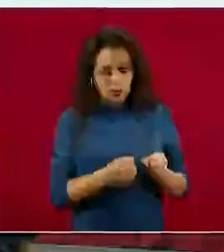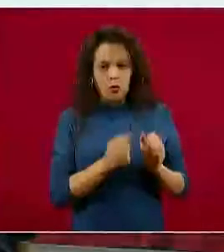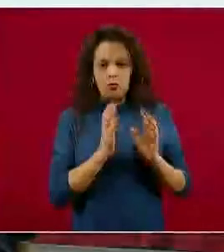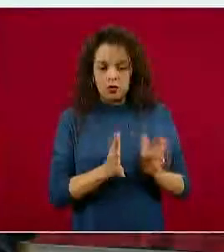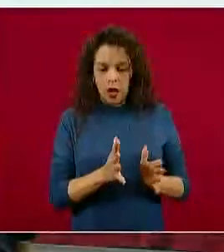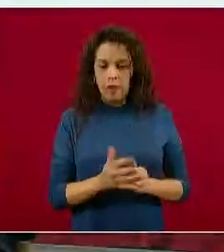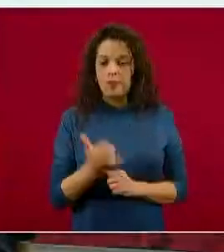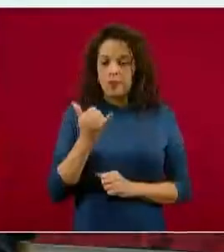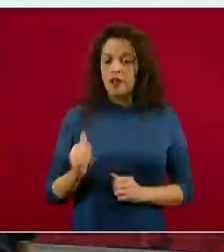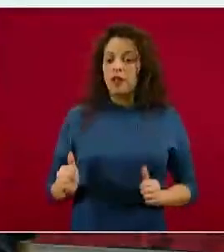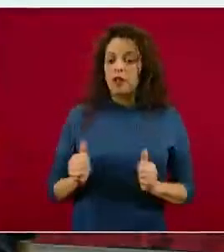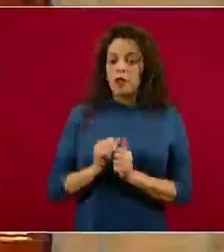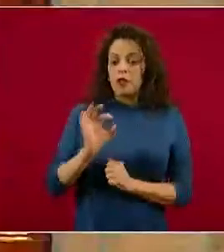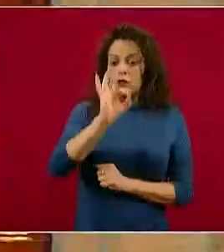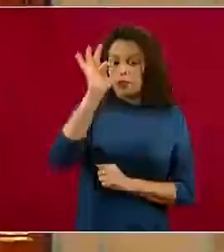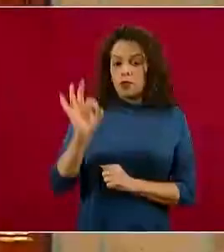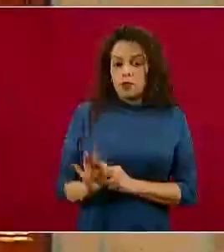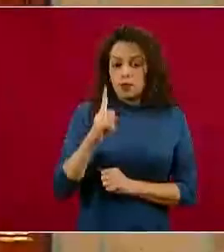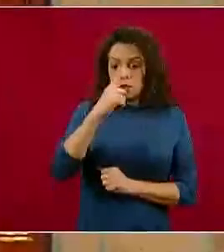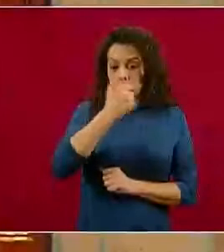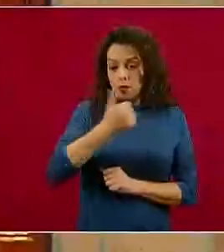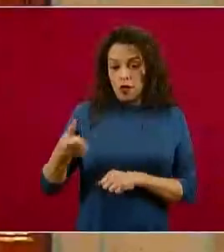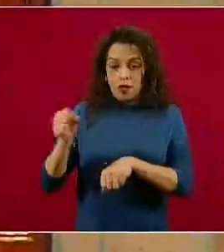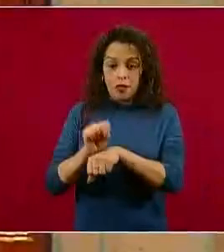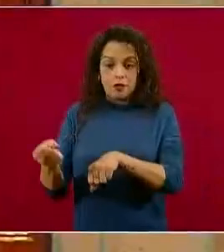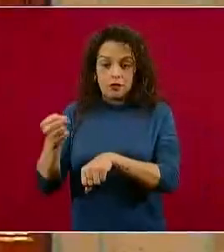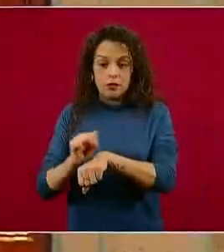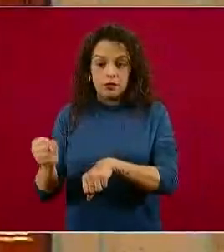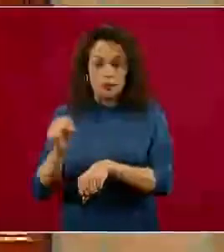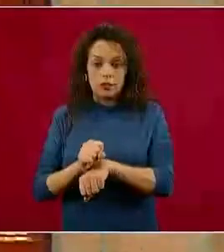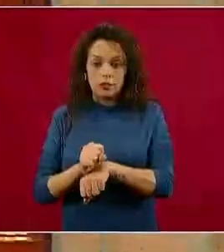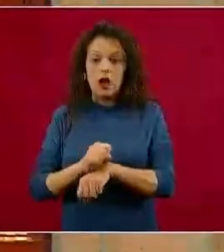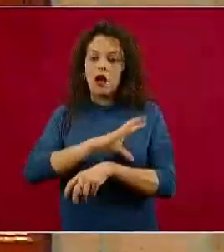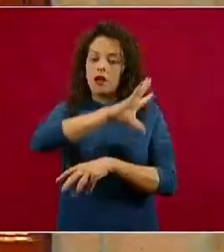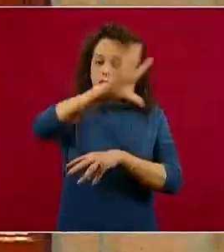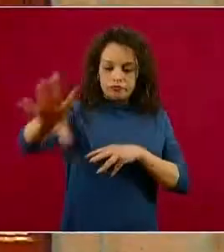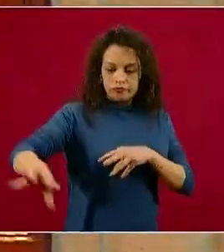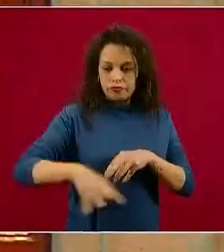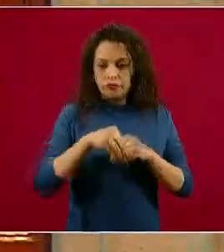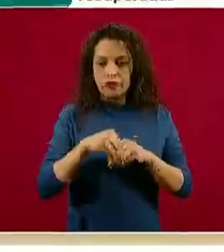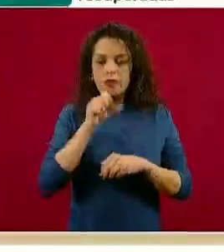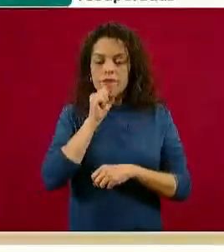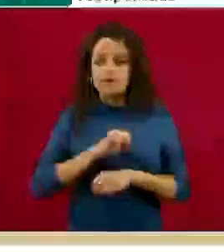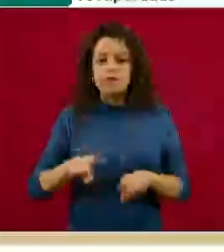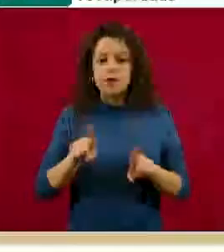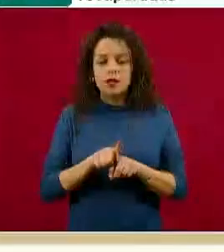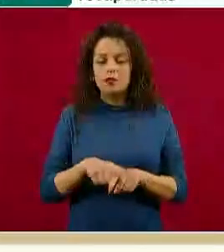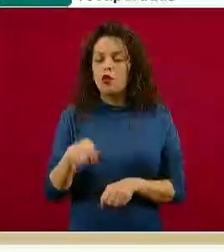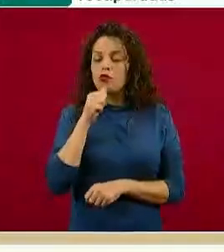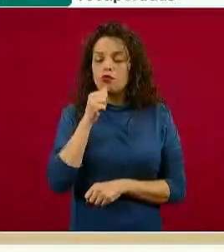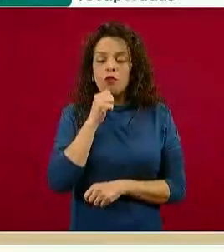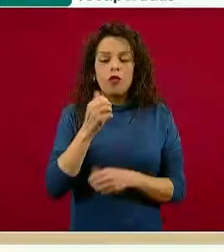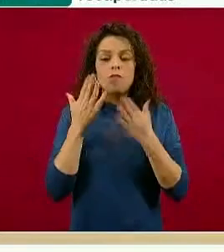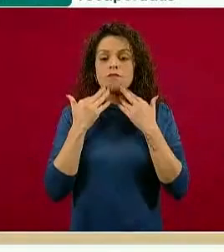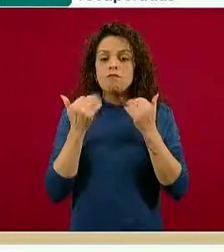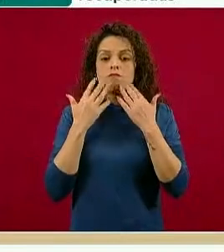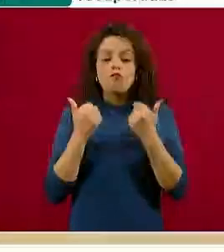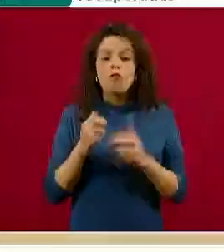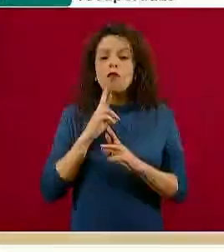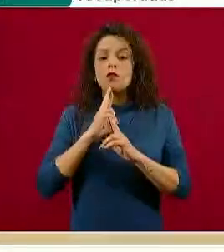al porcentaje de positividad para cada una de las semanas, le sumamos también aquellos que todavía no tienen un resultado o